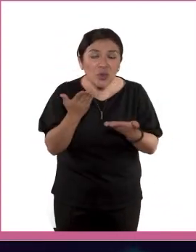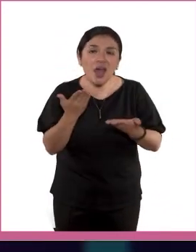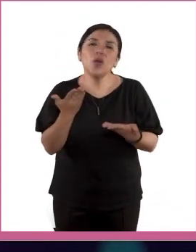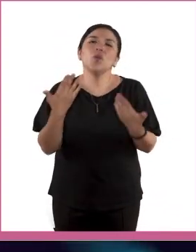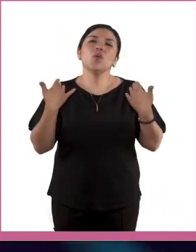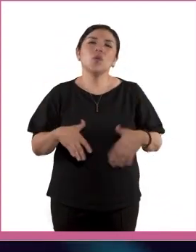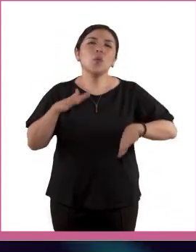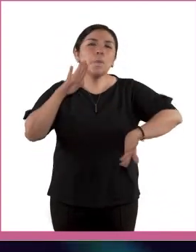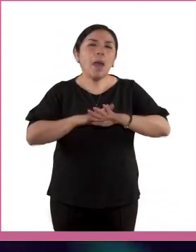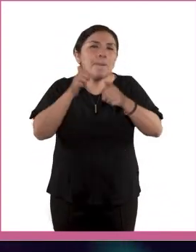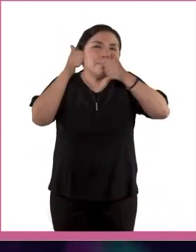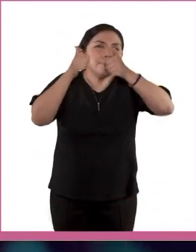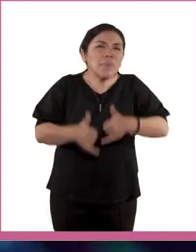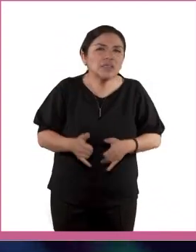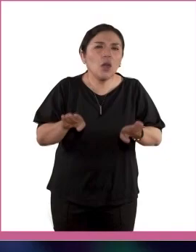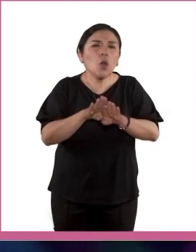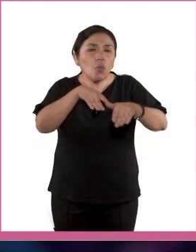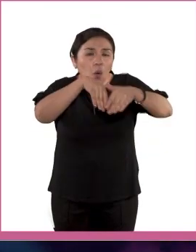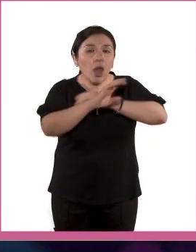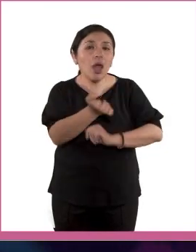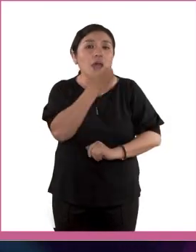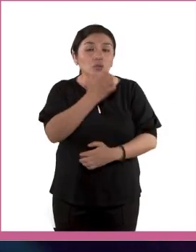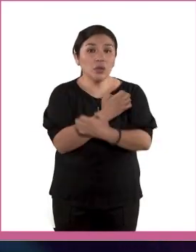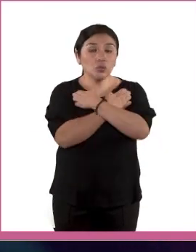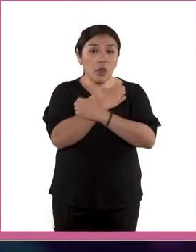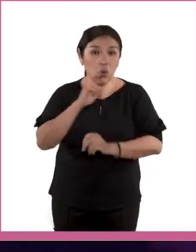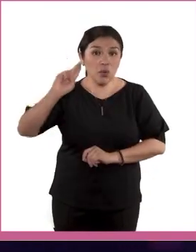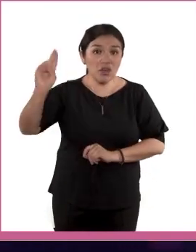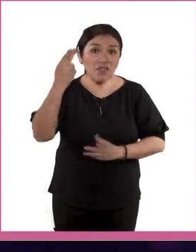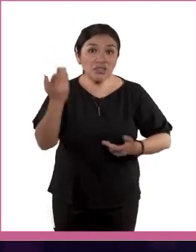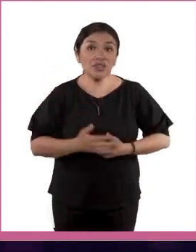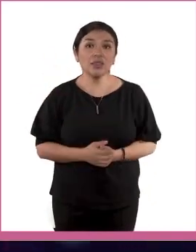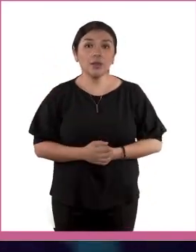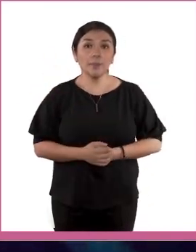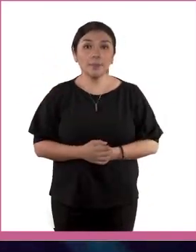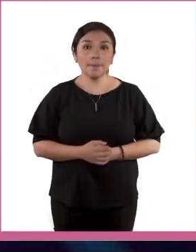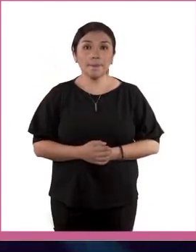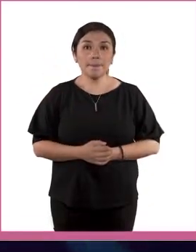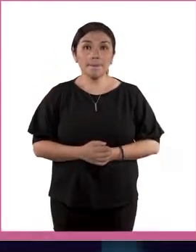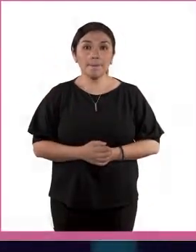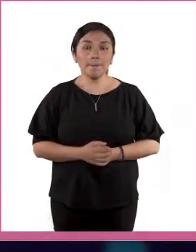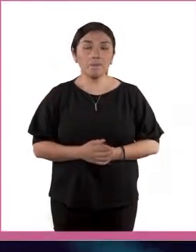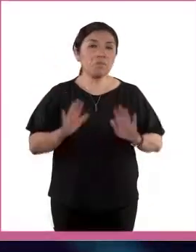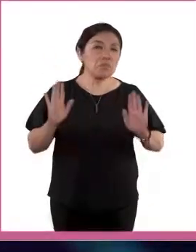y complejo y difícil poder acceder a una educación superior.